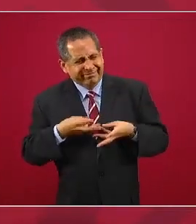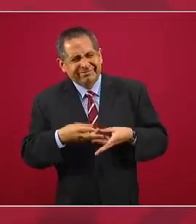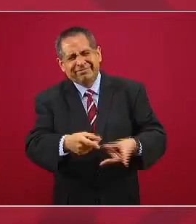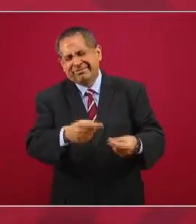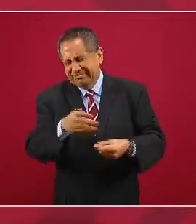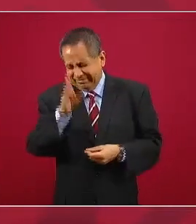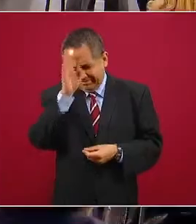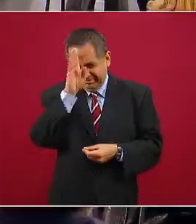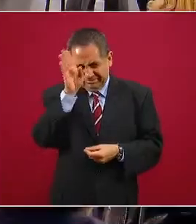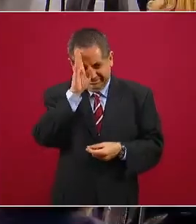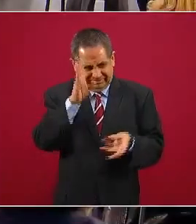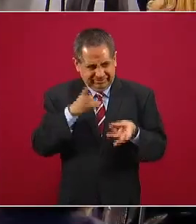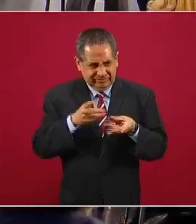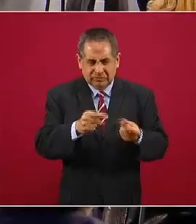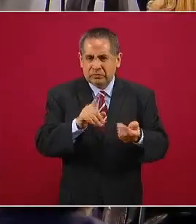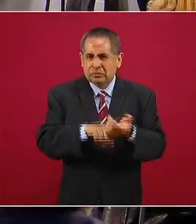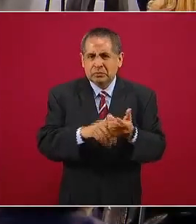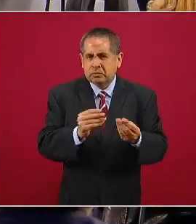¿Cuánto gastaban?